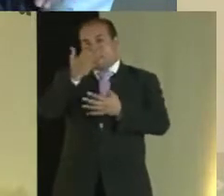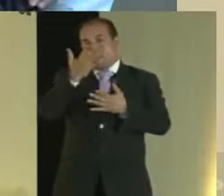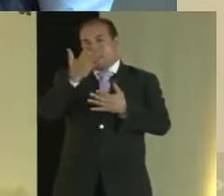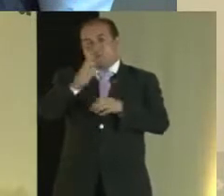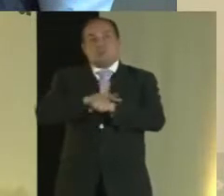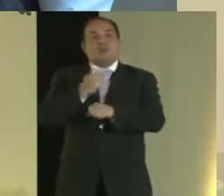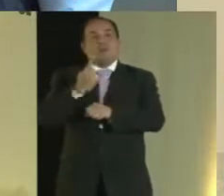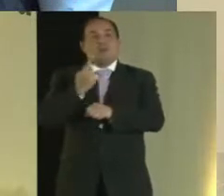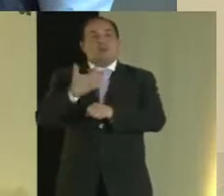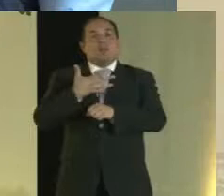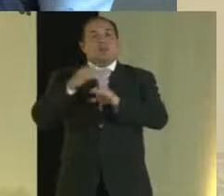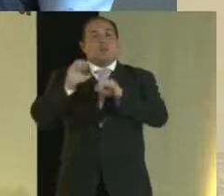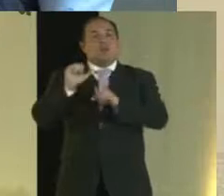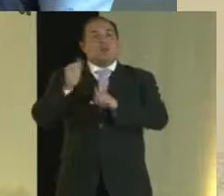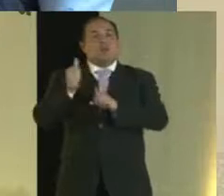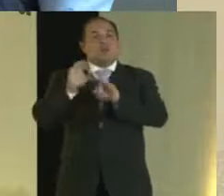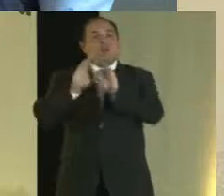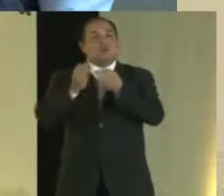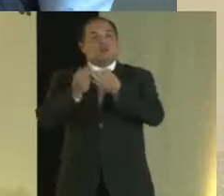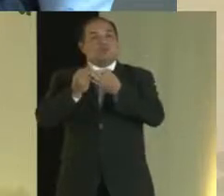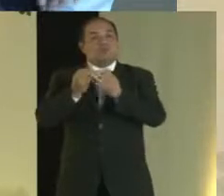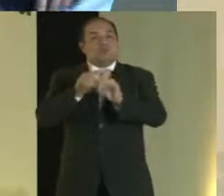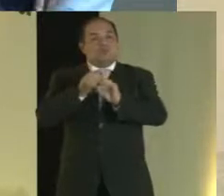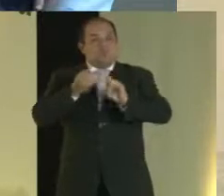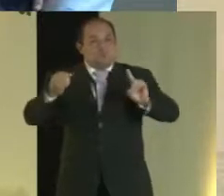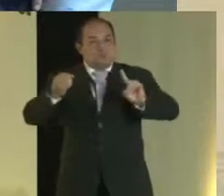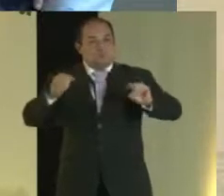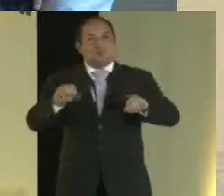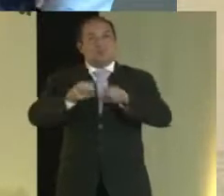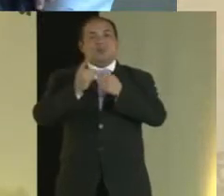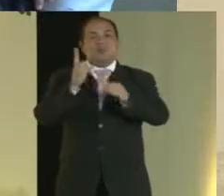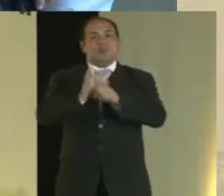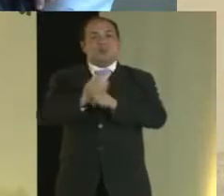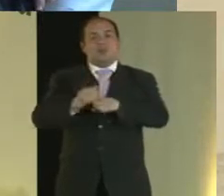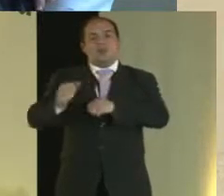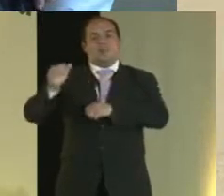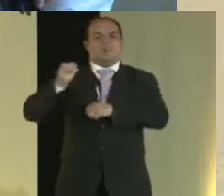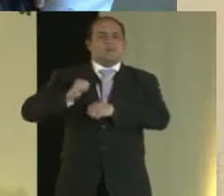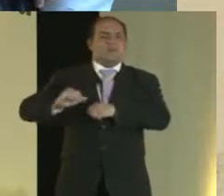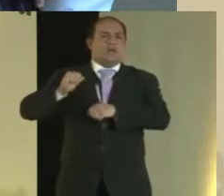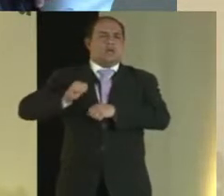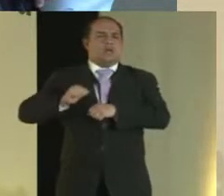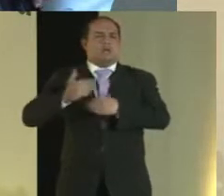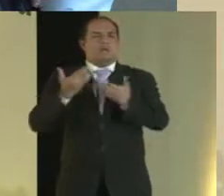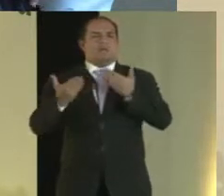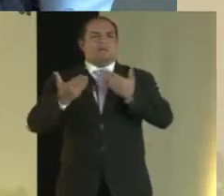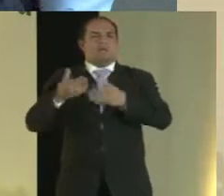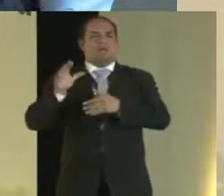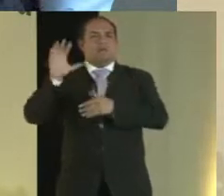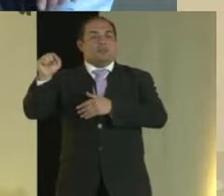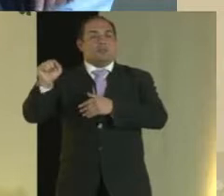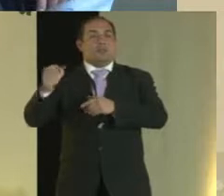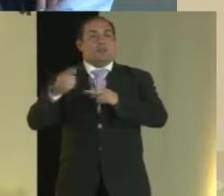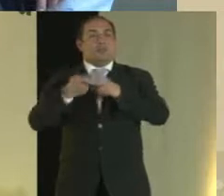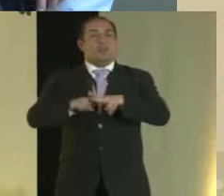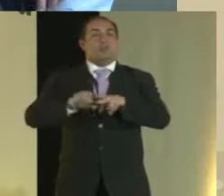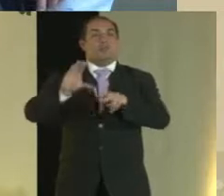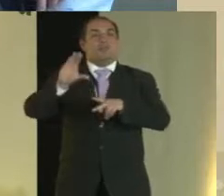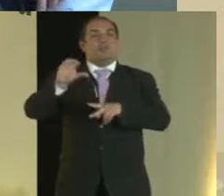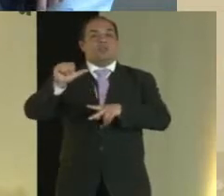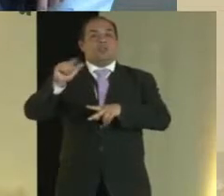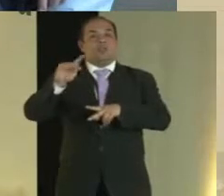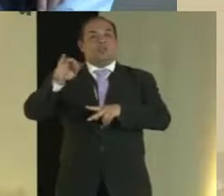otras formas de organización de la sociedad que son mucho más viejas que los sindicatos. Surgieron con el